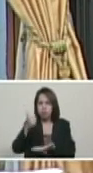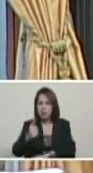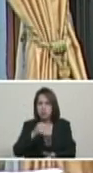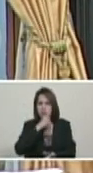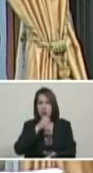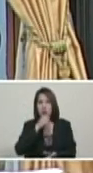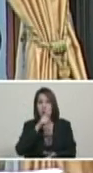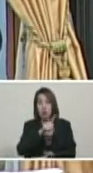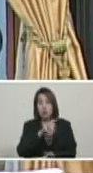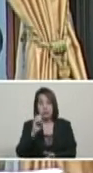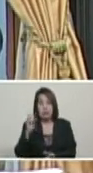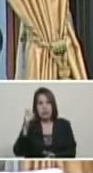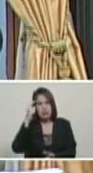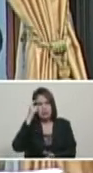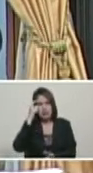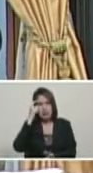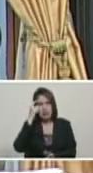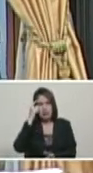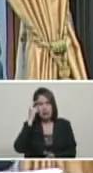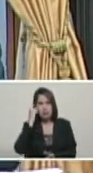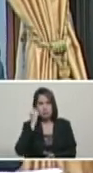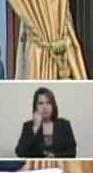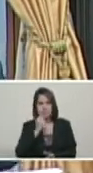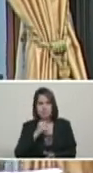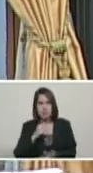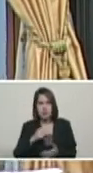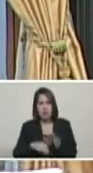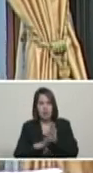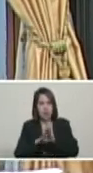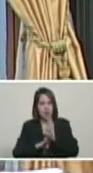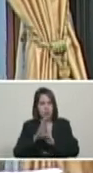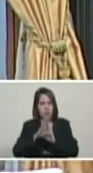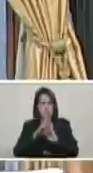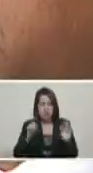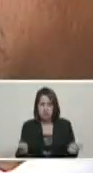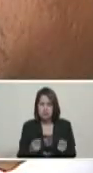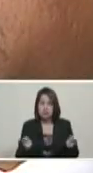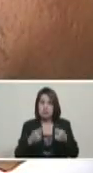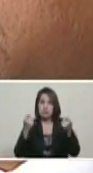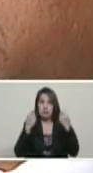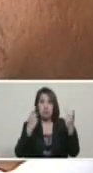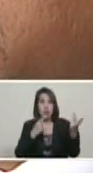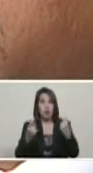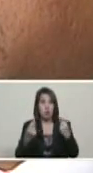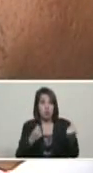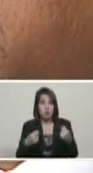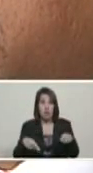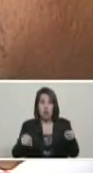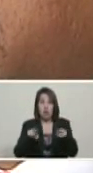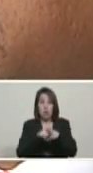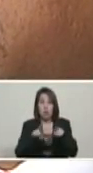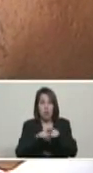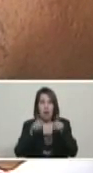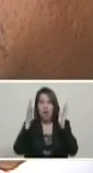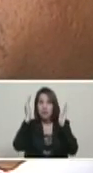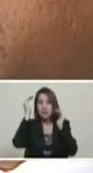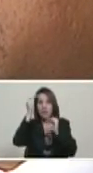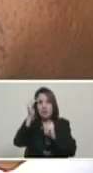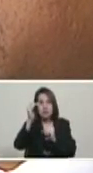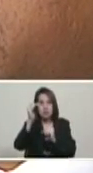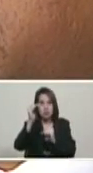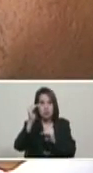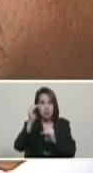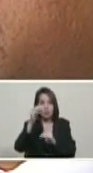días del programa de recuperación económica. Igualmente, atención a